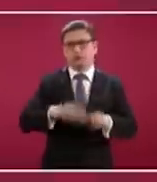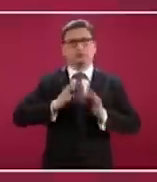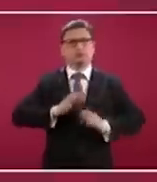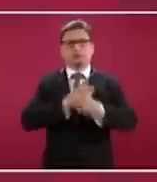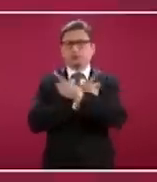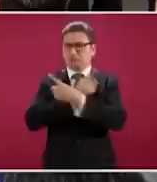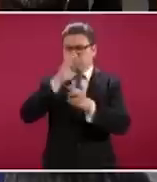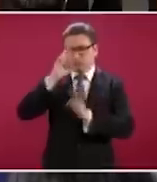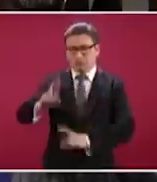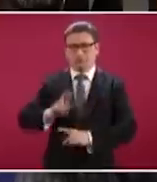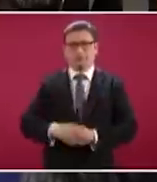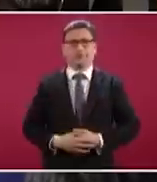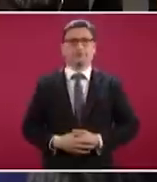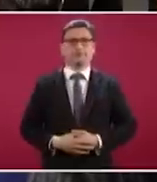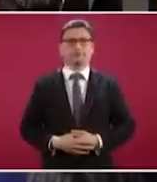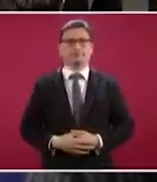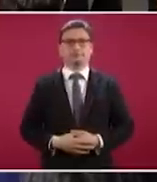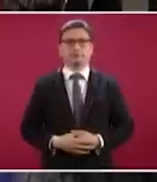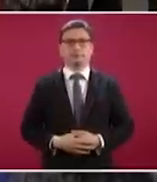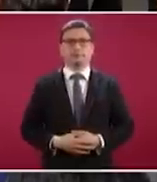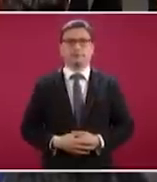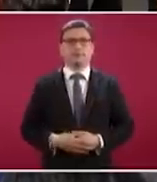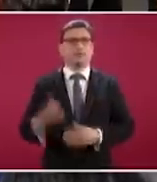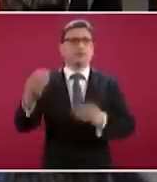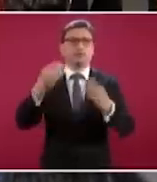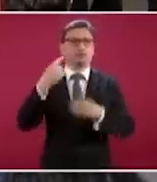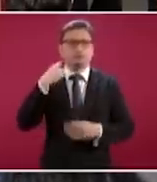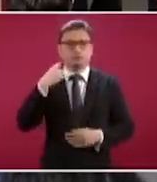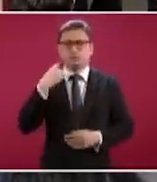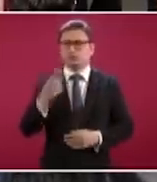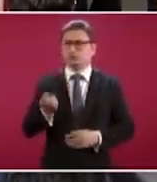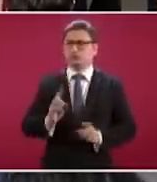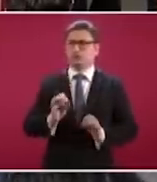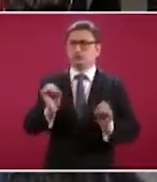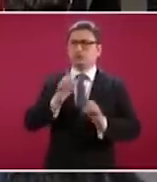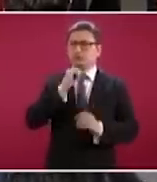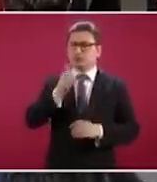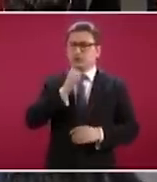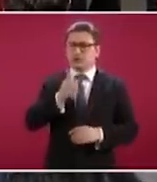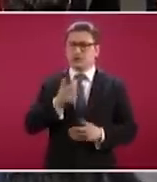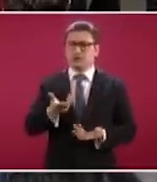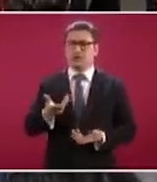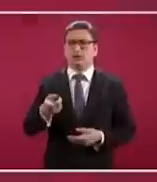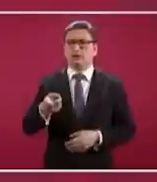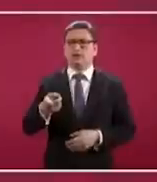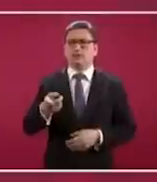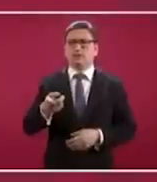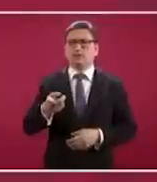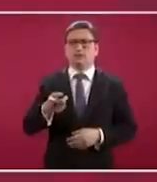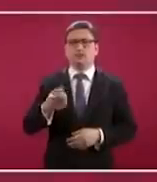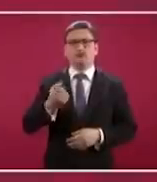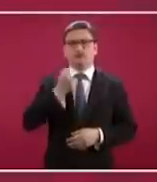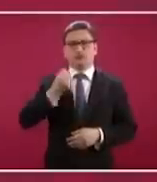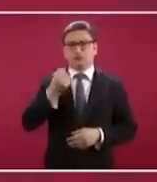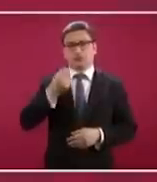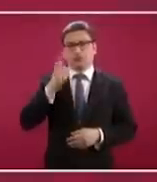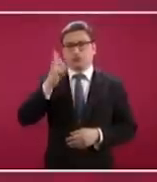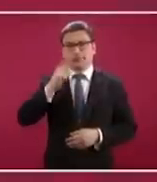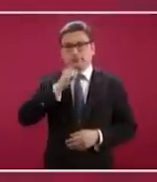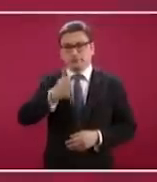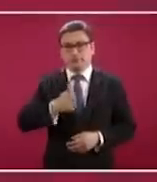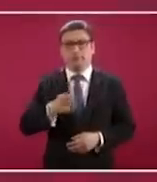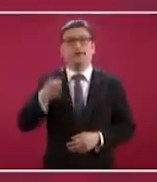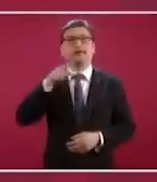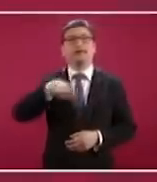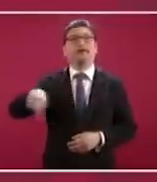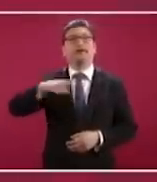México. Ninguno, afortunadamente, y yo creo que no debemos y ni debería de haber. Ellos